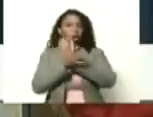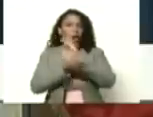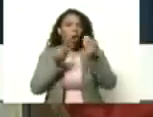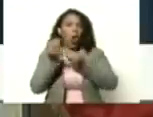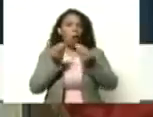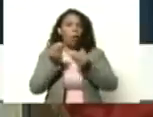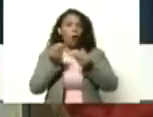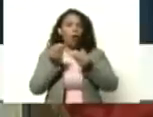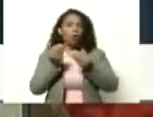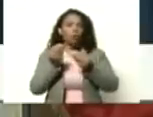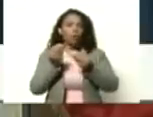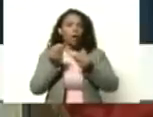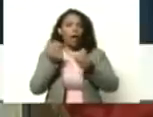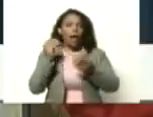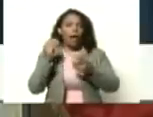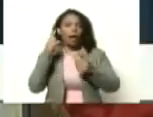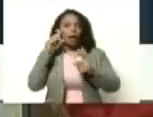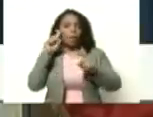polígrafo